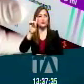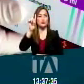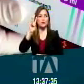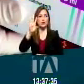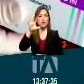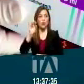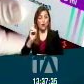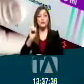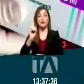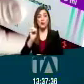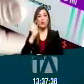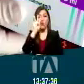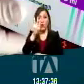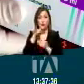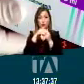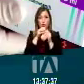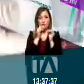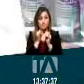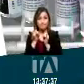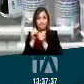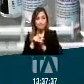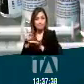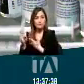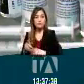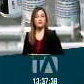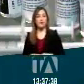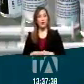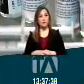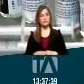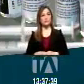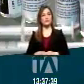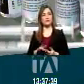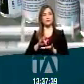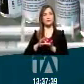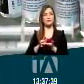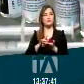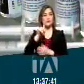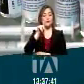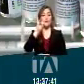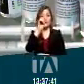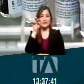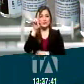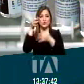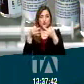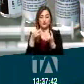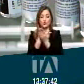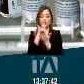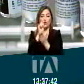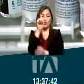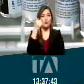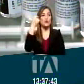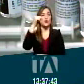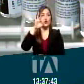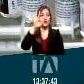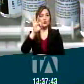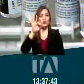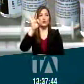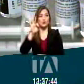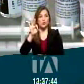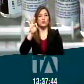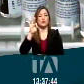5.041.650 dosis a $4 cada una. Mientras que de la farmacéutica Pfizer se confirmó la compra de